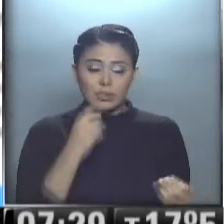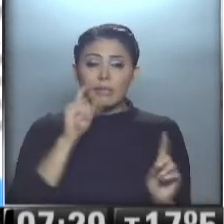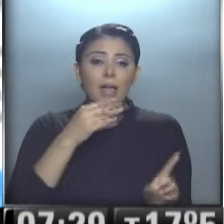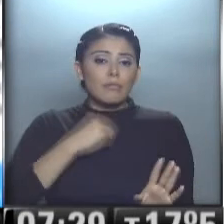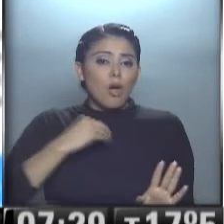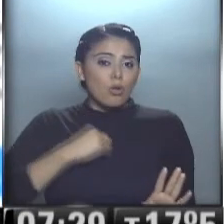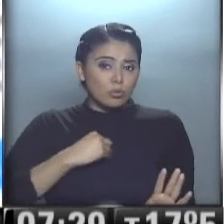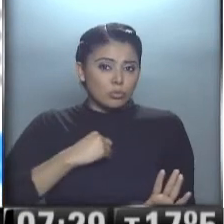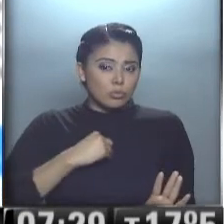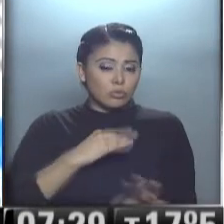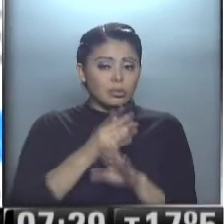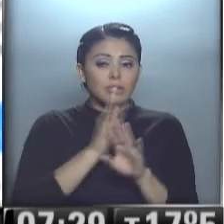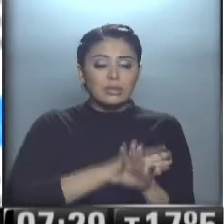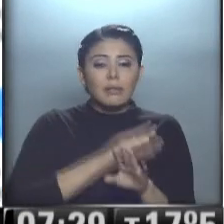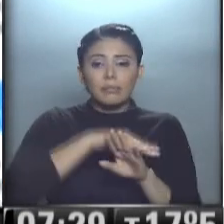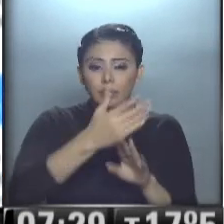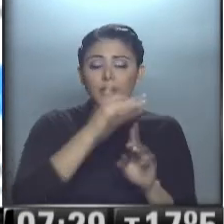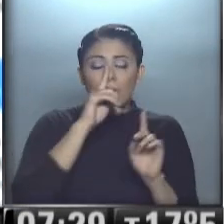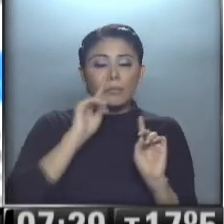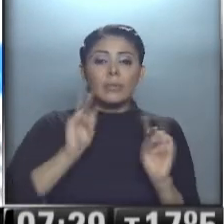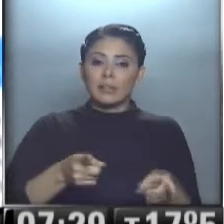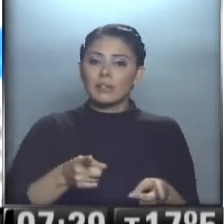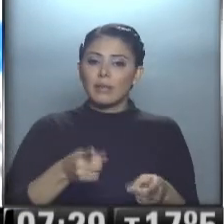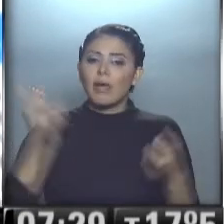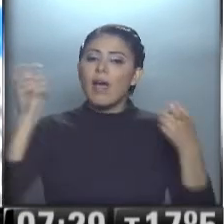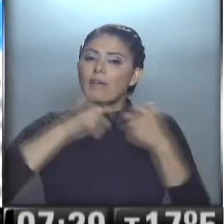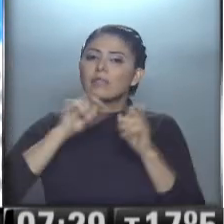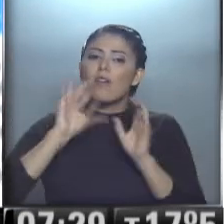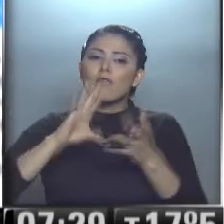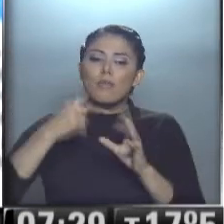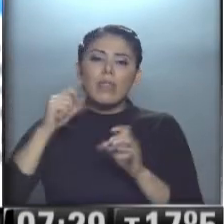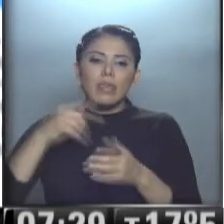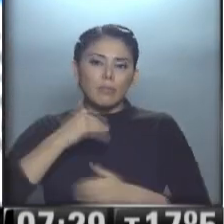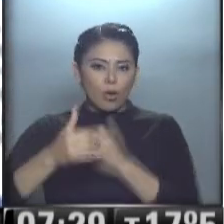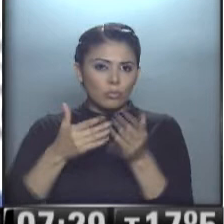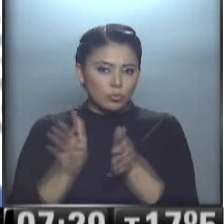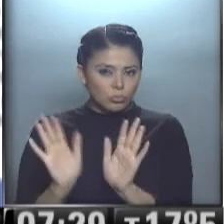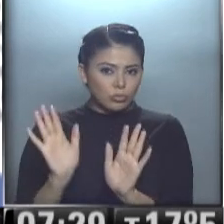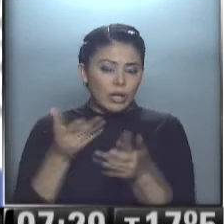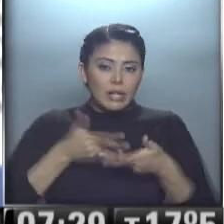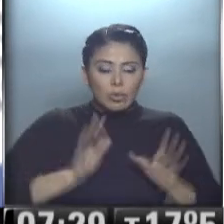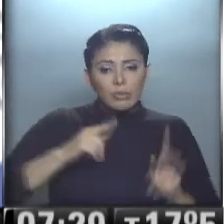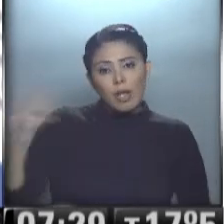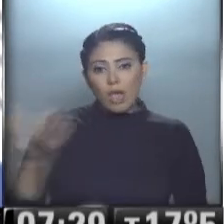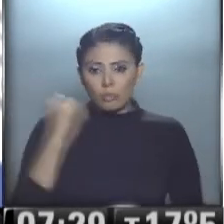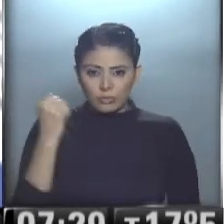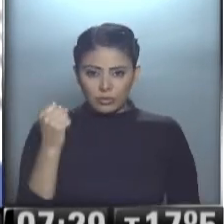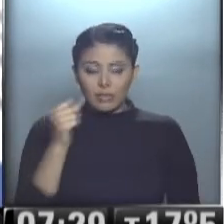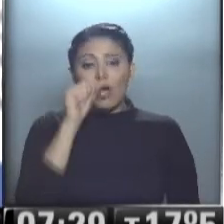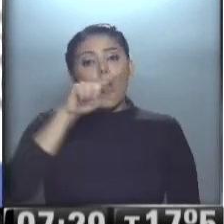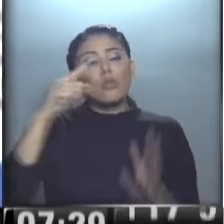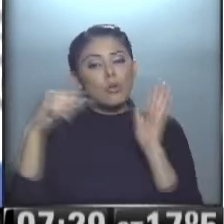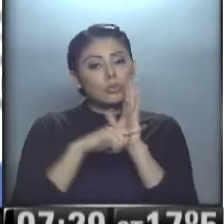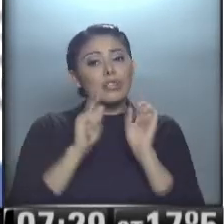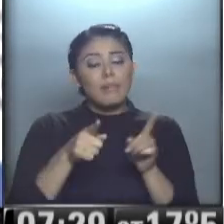voluntad procreacional y la equiparación de la filiación de dicho medio de reproducción humana con la natural y la adoptiva plena. Otro de los